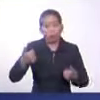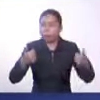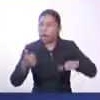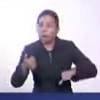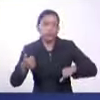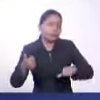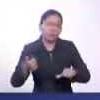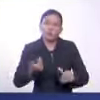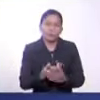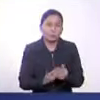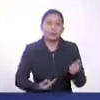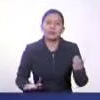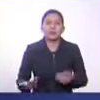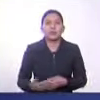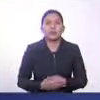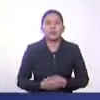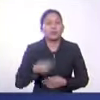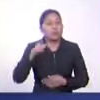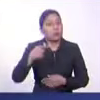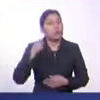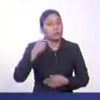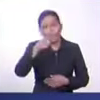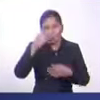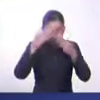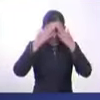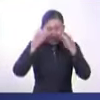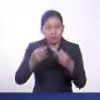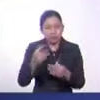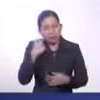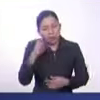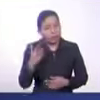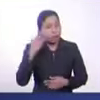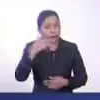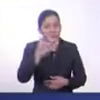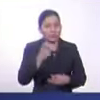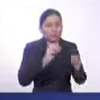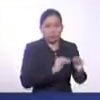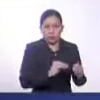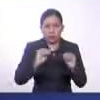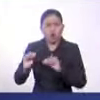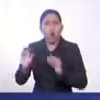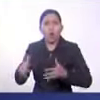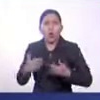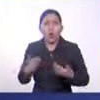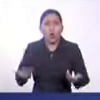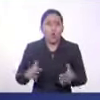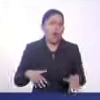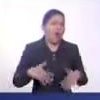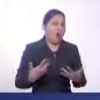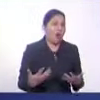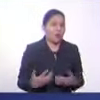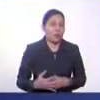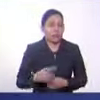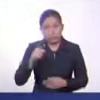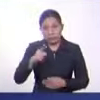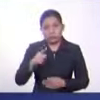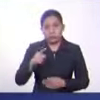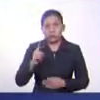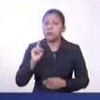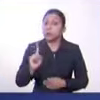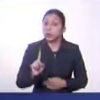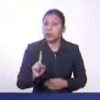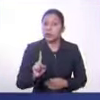caso lo importante es que cuando decidamos migrar, ¿cómo lo vamos a hacer? Como tú lo decías. En este sentido, lo primero